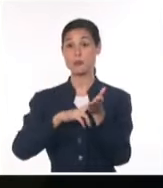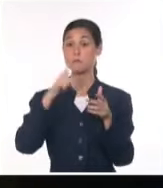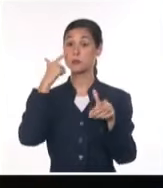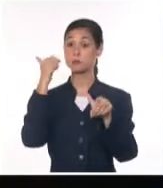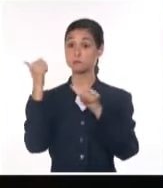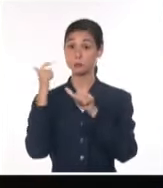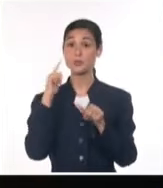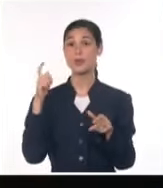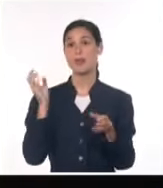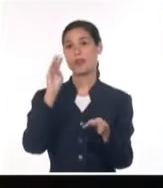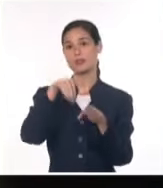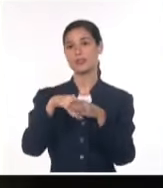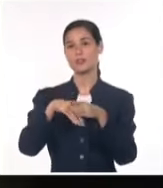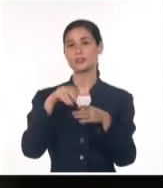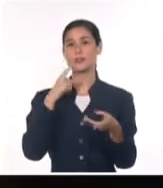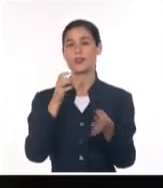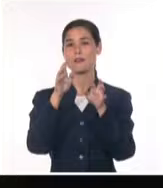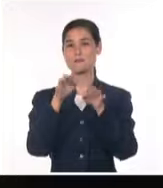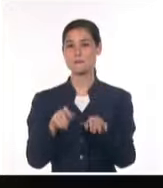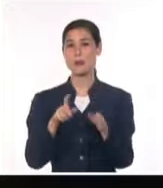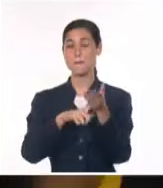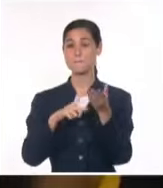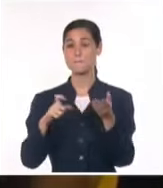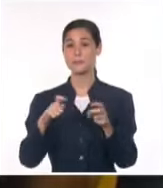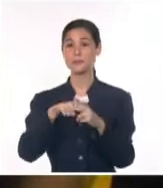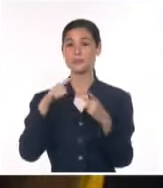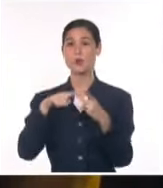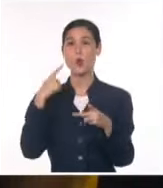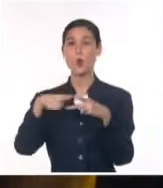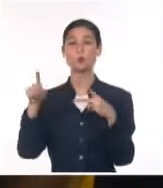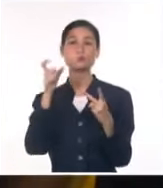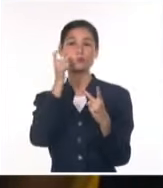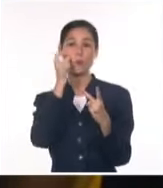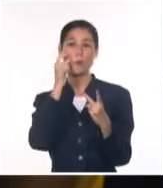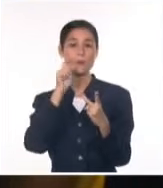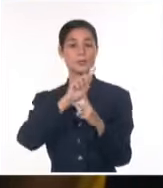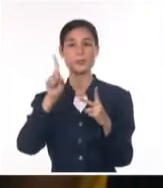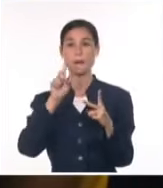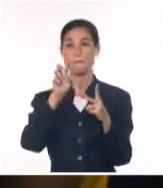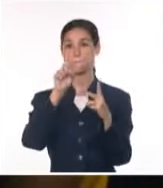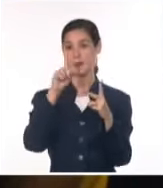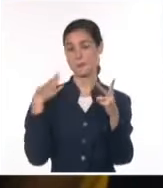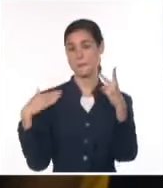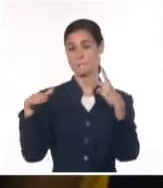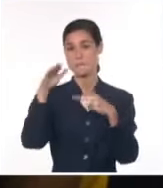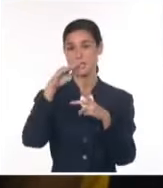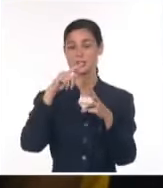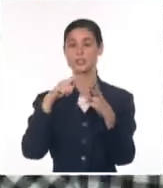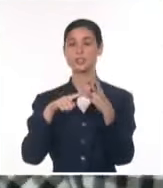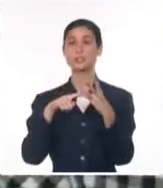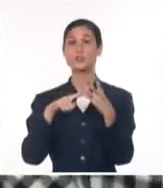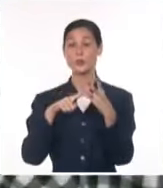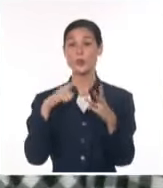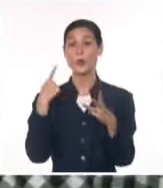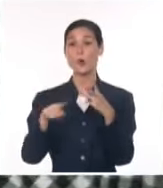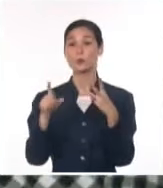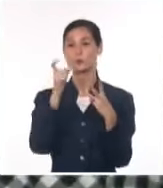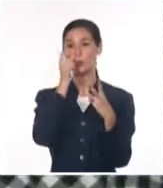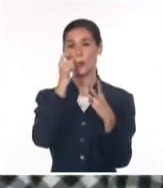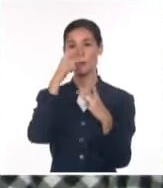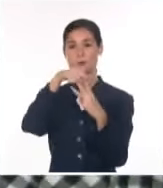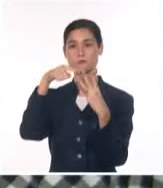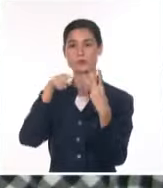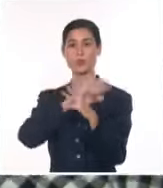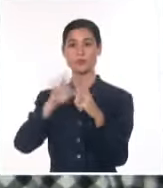del secretariado del Comité Central, Eduardo Martínez Díaz, viceprimer ministro, y el general de división Ramón Pardo Guerra, jefe del